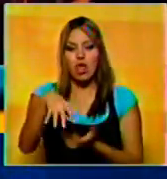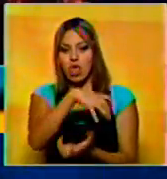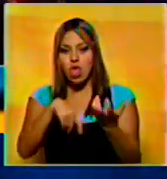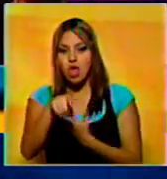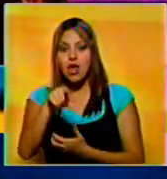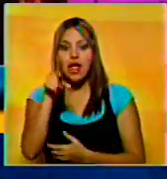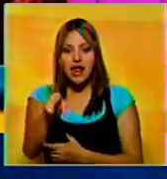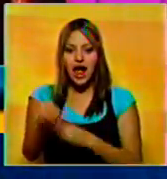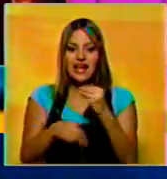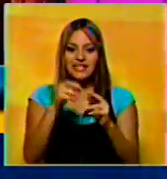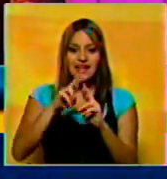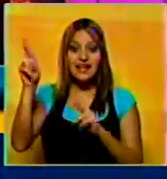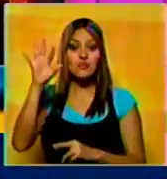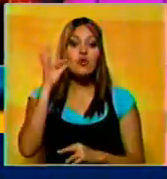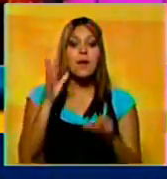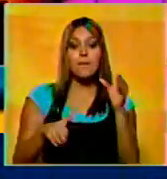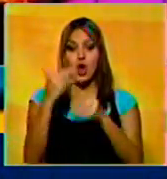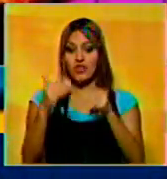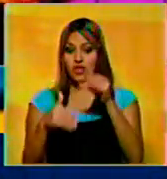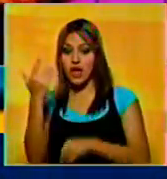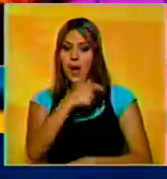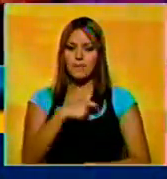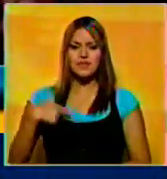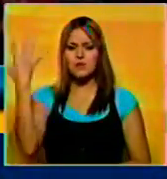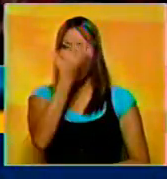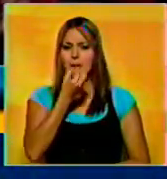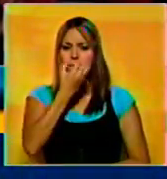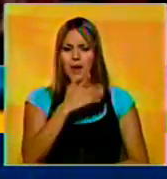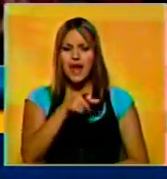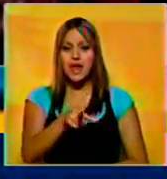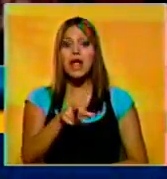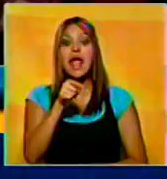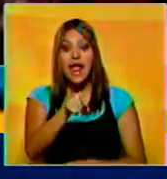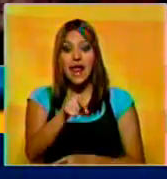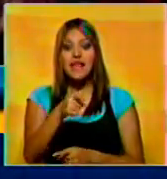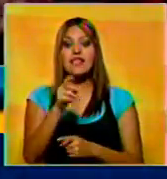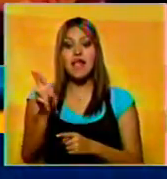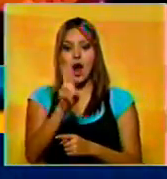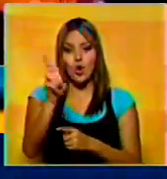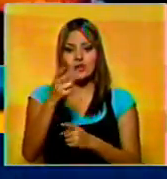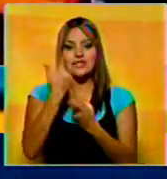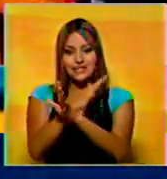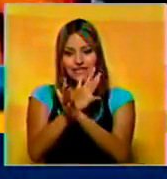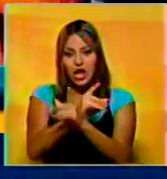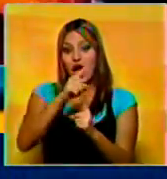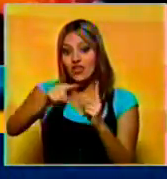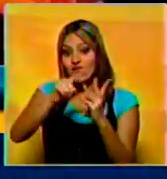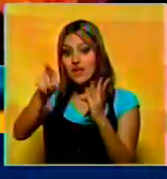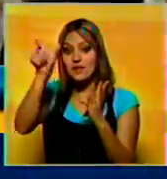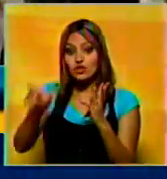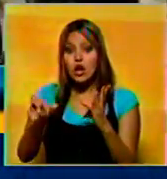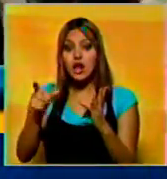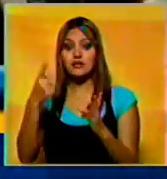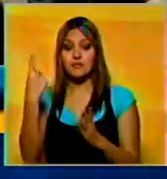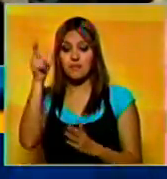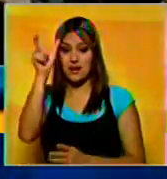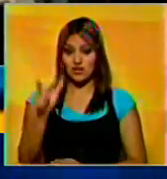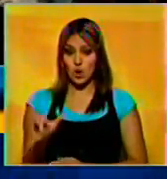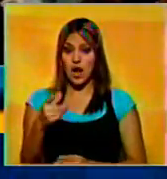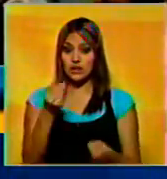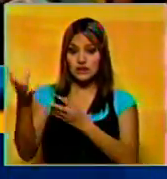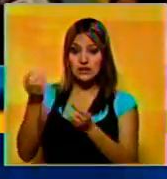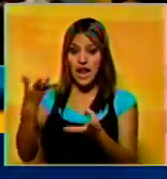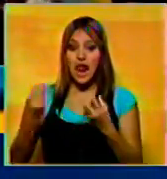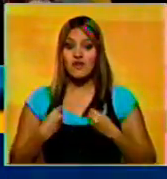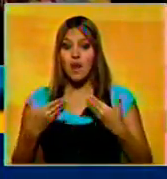creó una red de modelos, mises y mujeres hermosas que ofrecían servicios sexuales a grandes y reconocidas personalidades de la